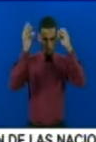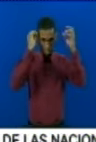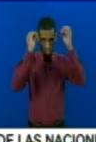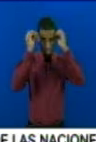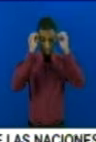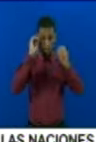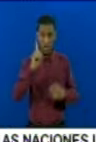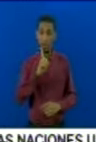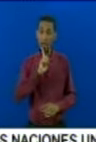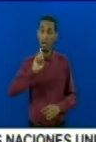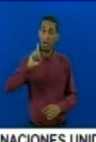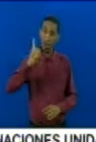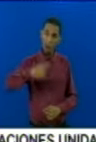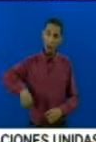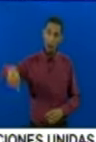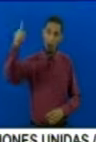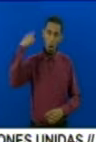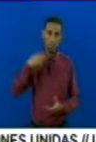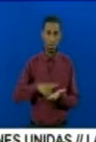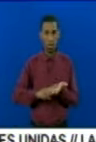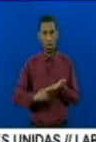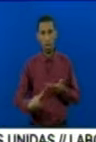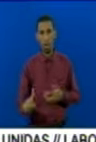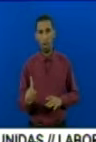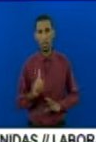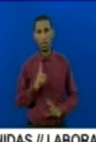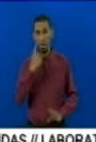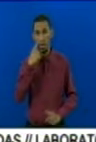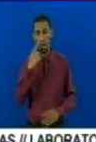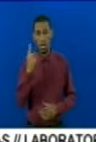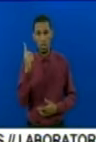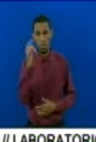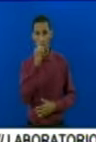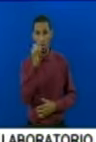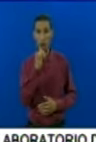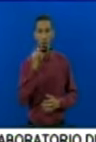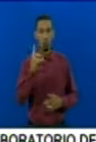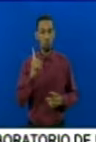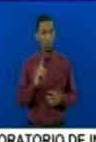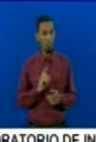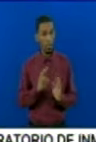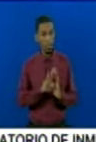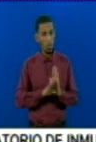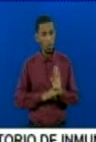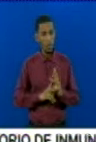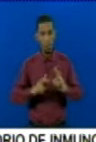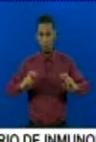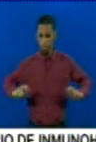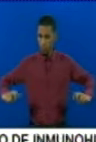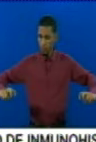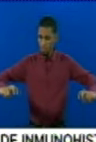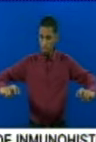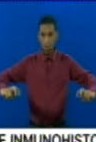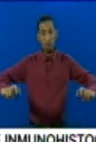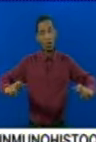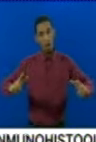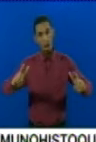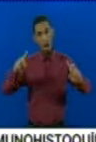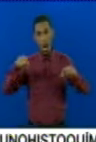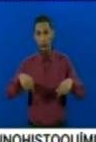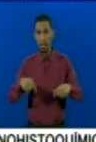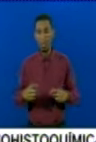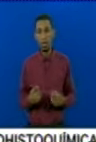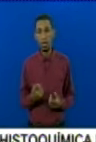la posibilidad de visualizar el programa desde la presidencia, que también coincidió con una